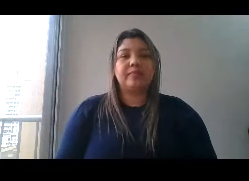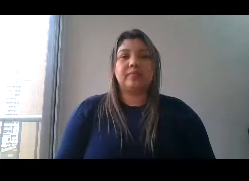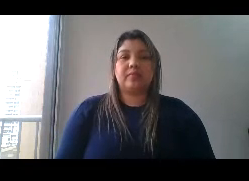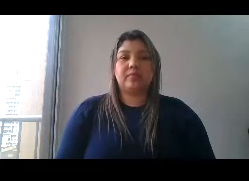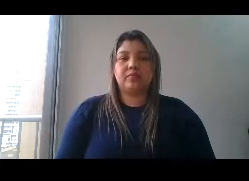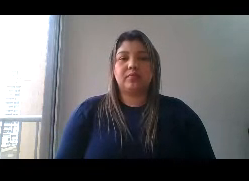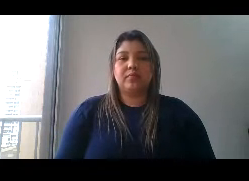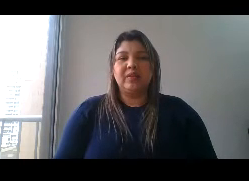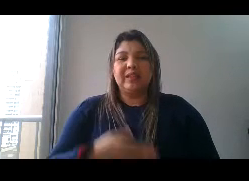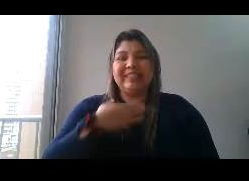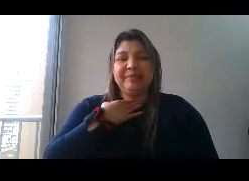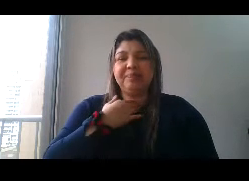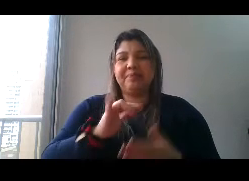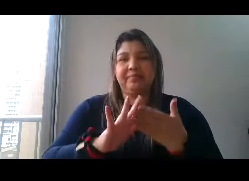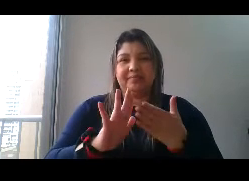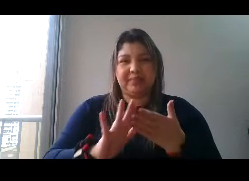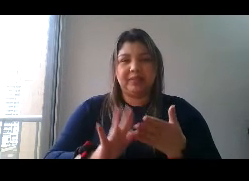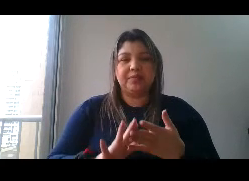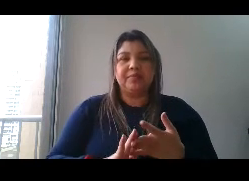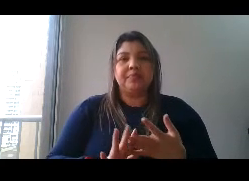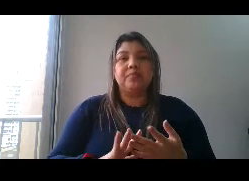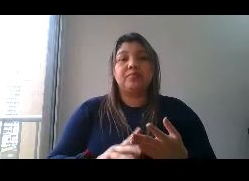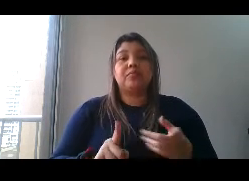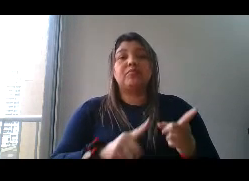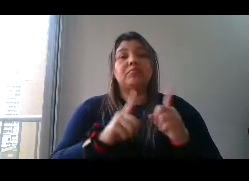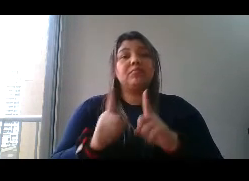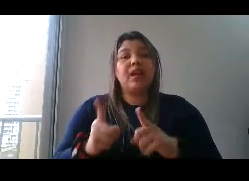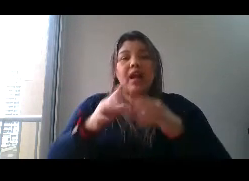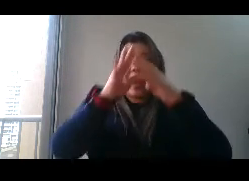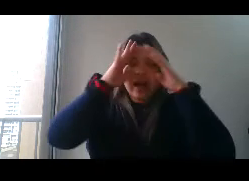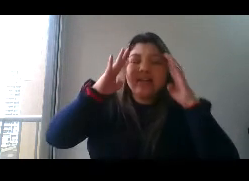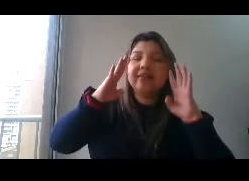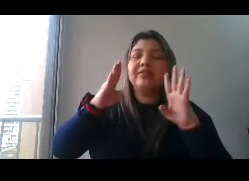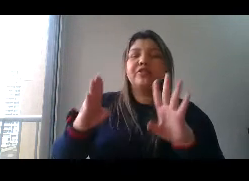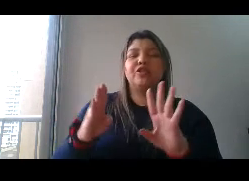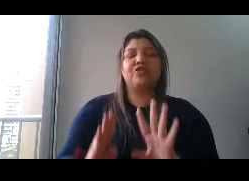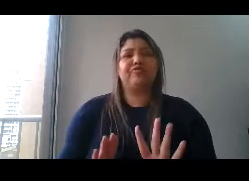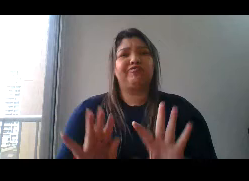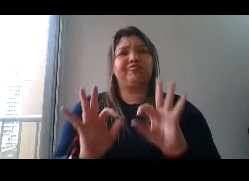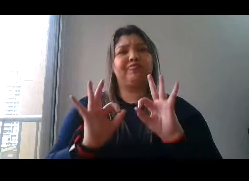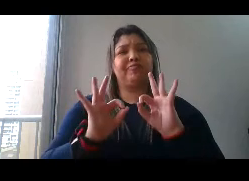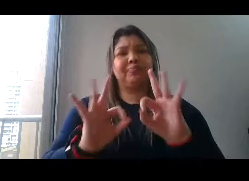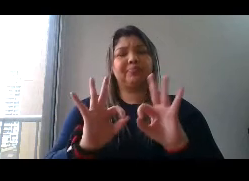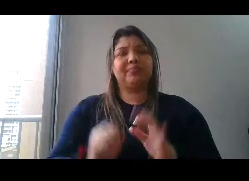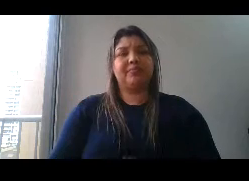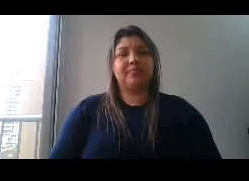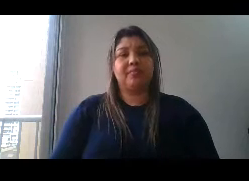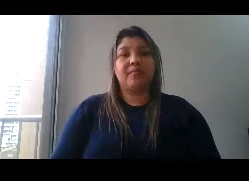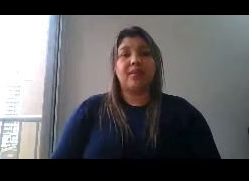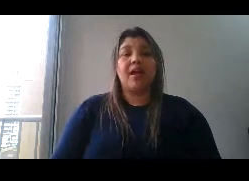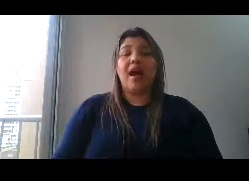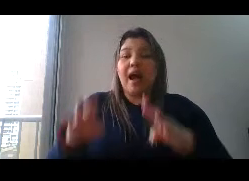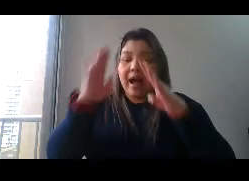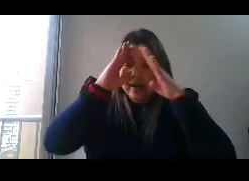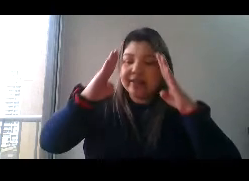que la atención se realice con calidad, sea una atención eficaz, sea una atención